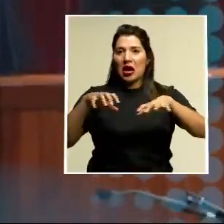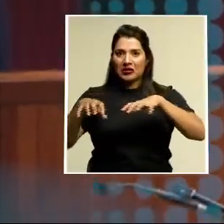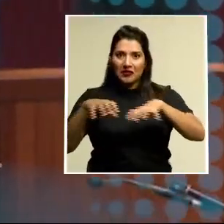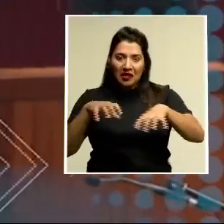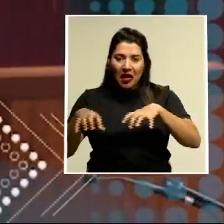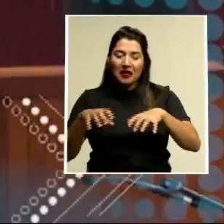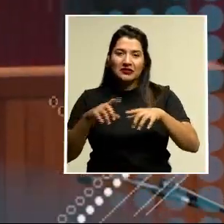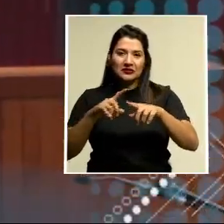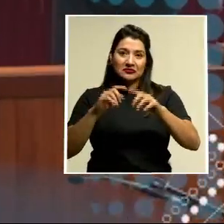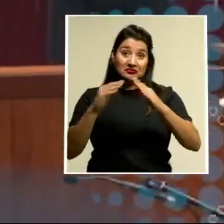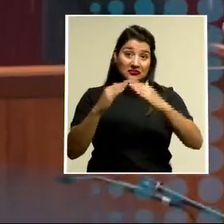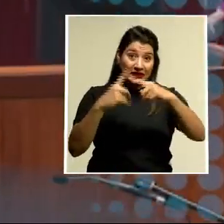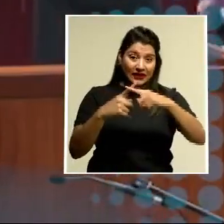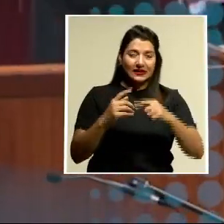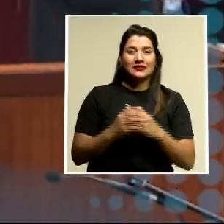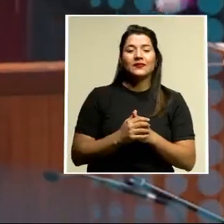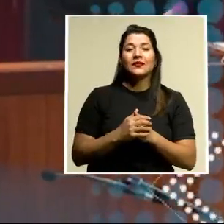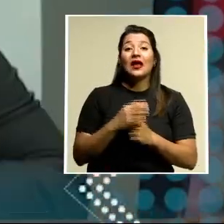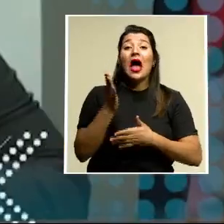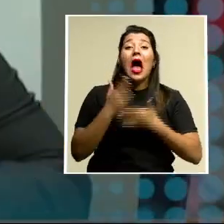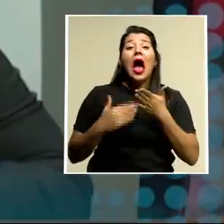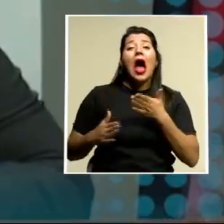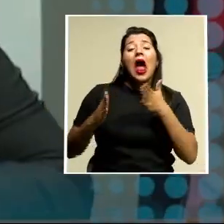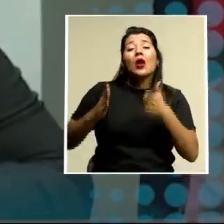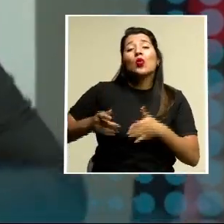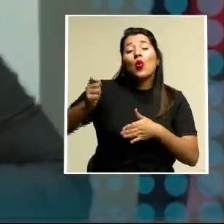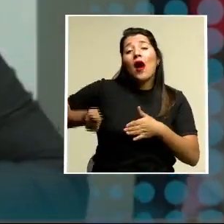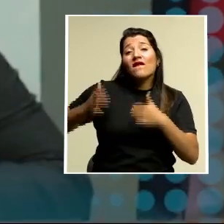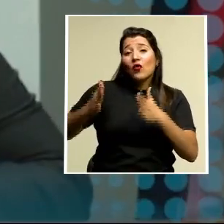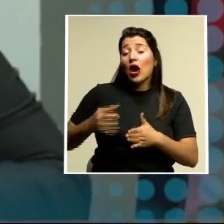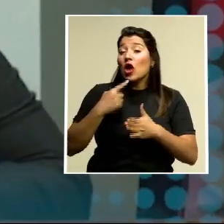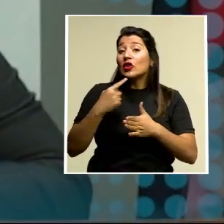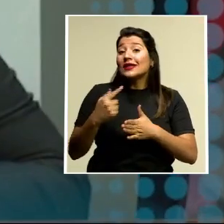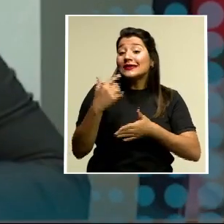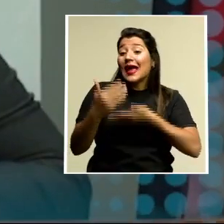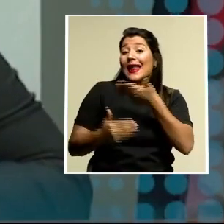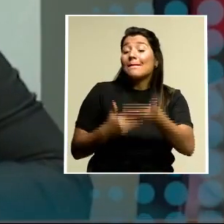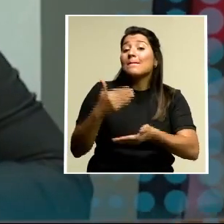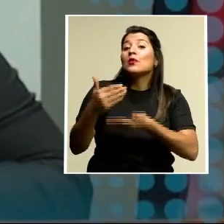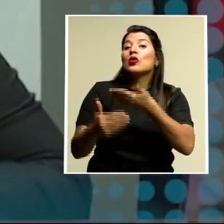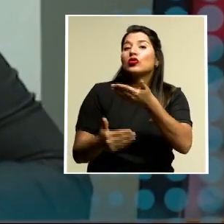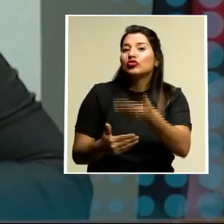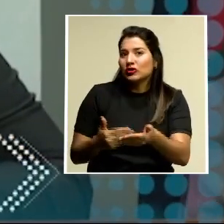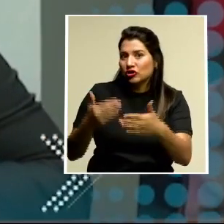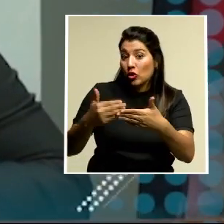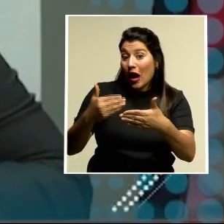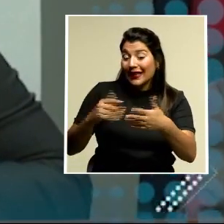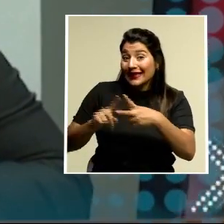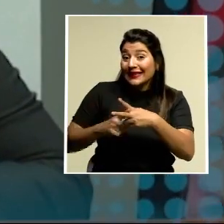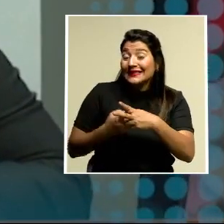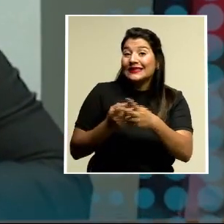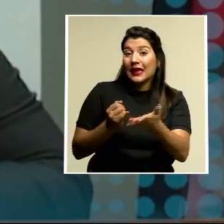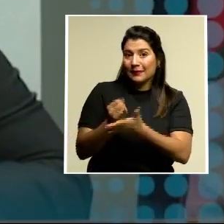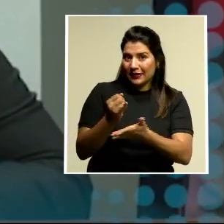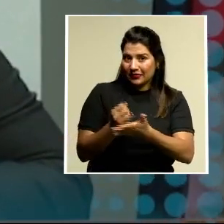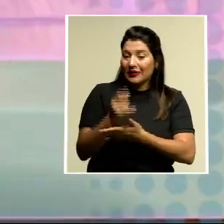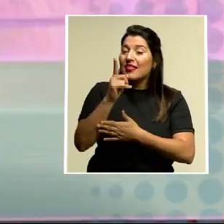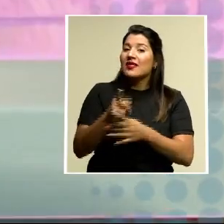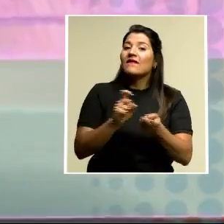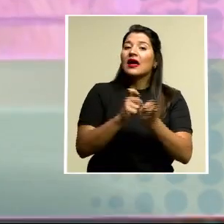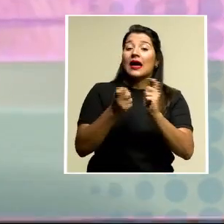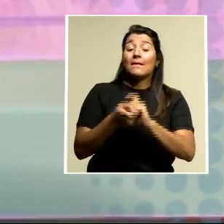Algunos abogados consideran que la etapa preparatoria de las investigaciones penales debería ser reformada. El porqué, el periodista